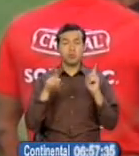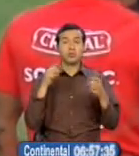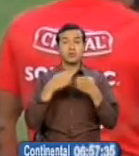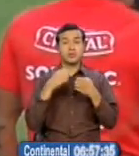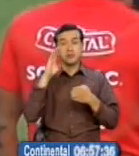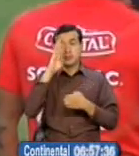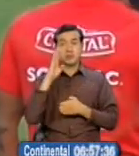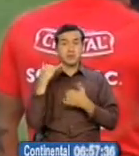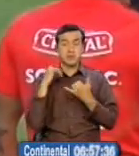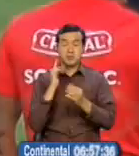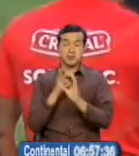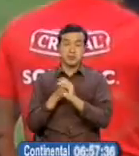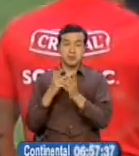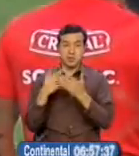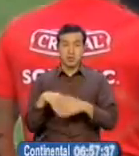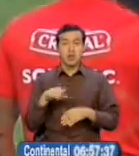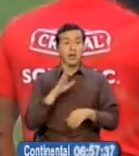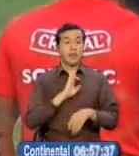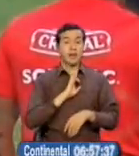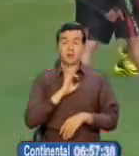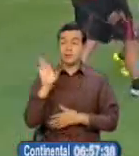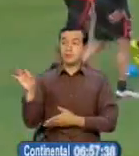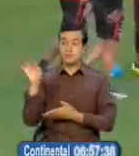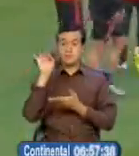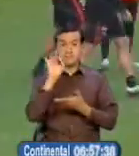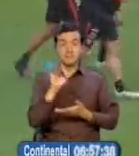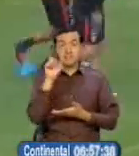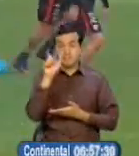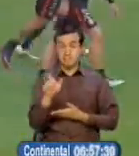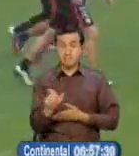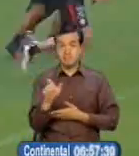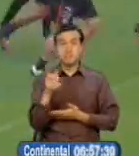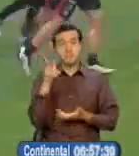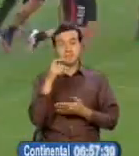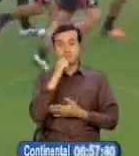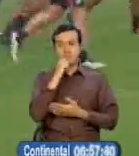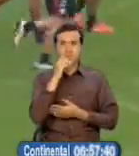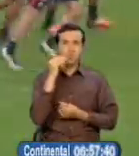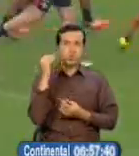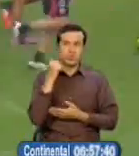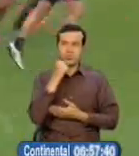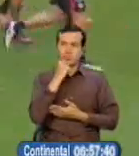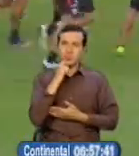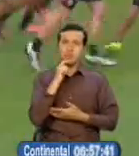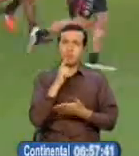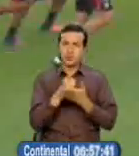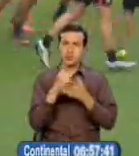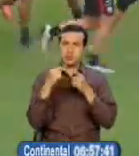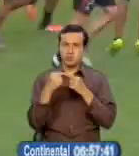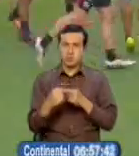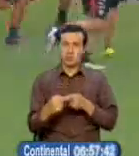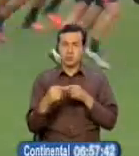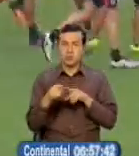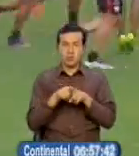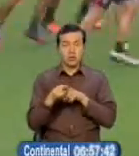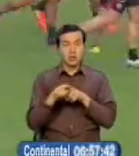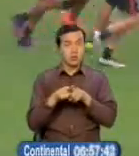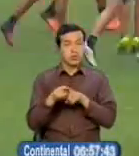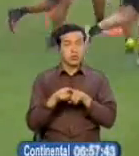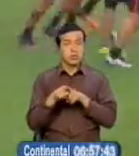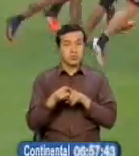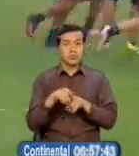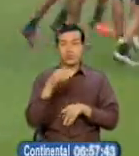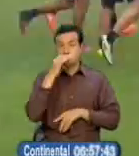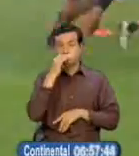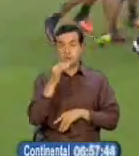que Juan Antonio Pizzi ha decidido llamar, lo decía en rueda de prensa, que es un jugador que le puede servir muchísimo de cara a estos partidos de eliminatorias. Así que tengan